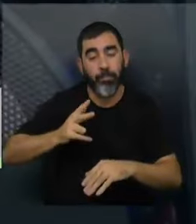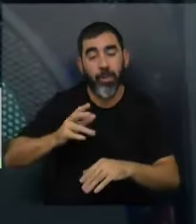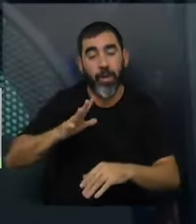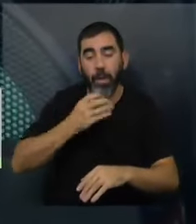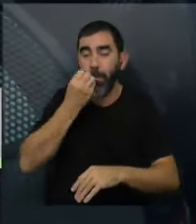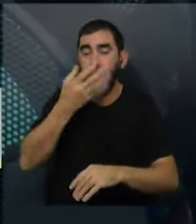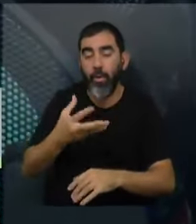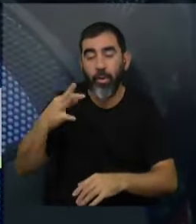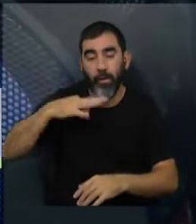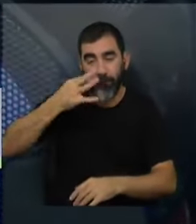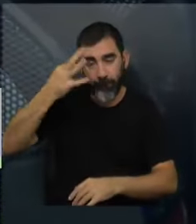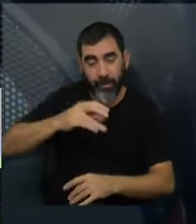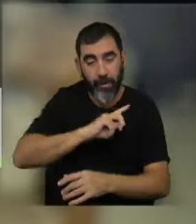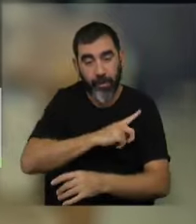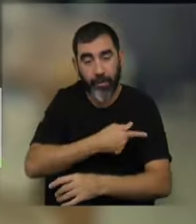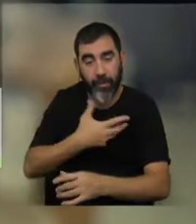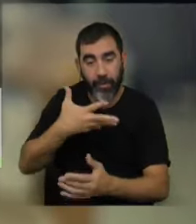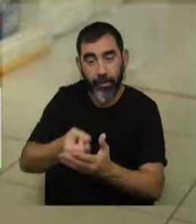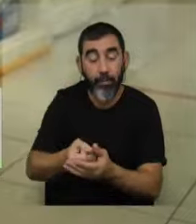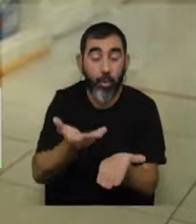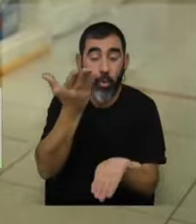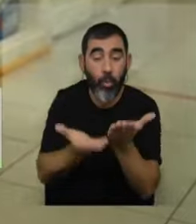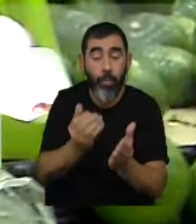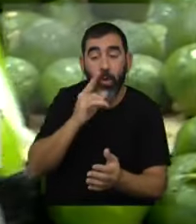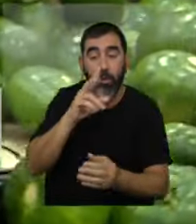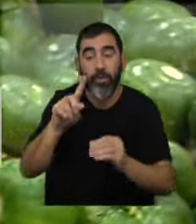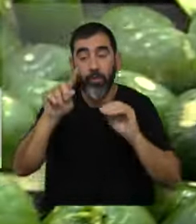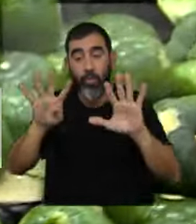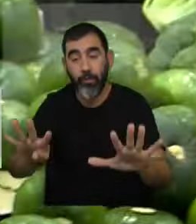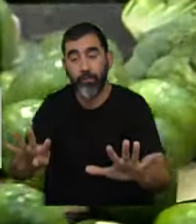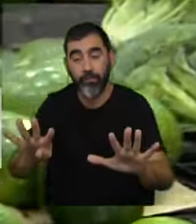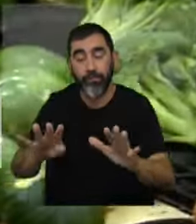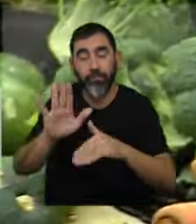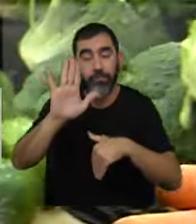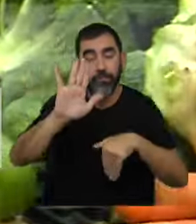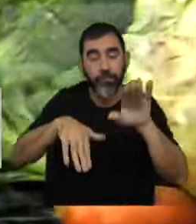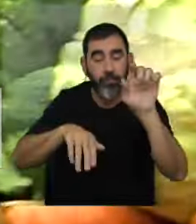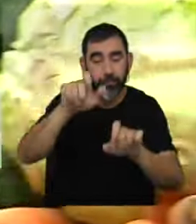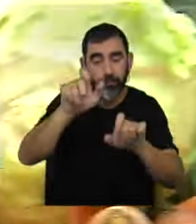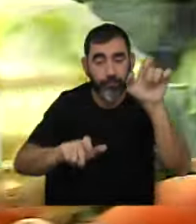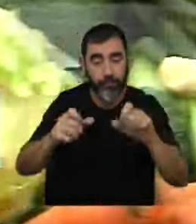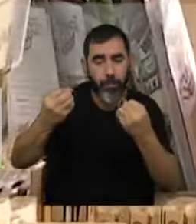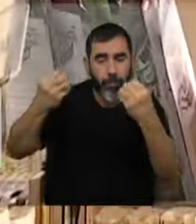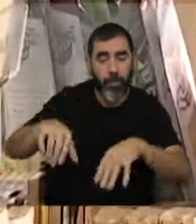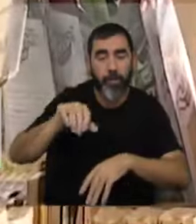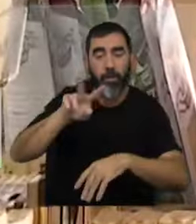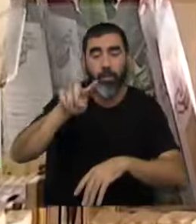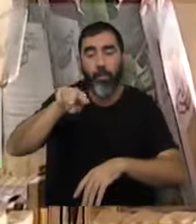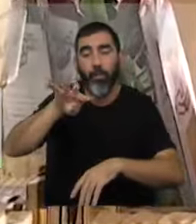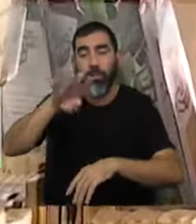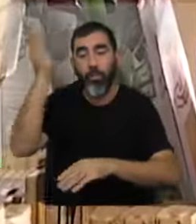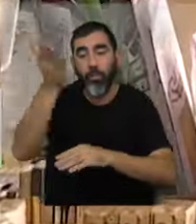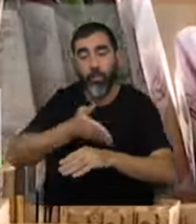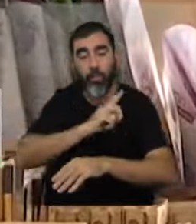tuvo un aumento Real del poder adquisitivo si se compara con el año 2019 la mayor parte de la población perdió 2,4 por del